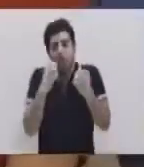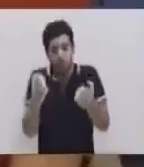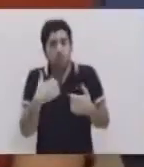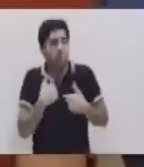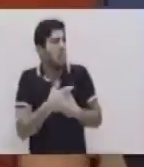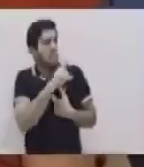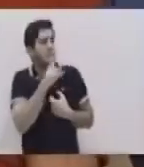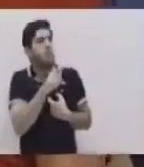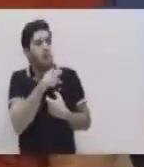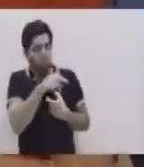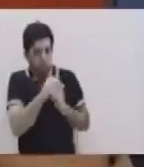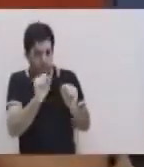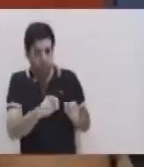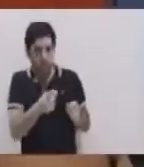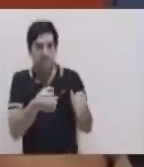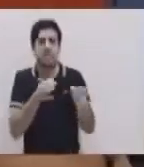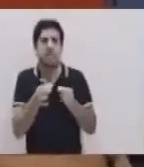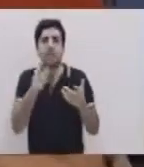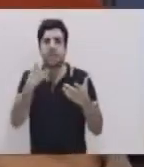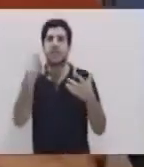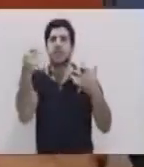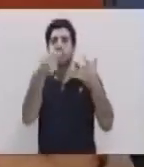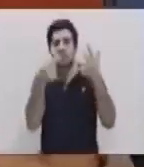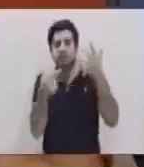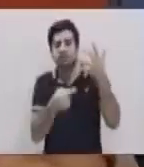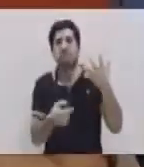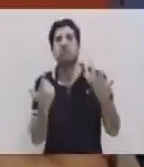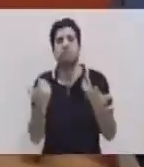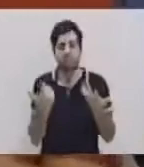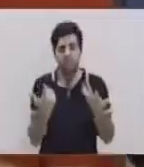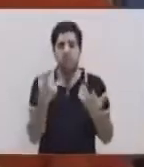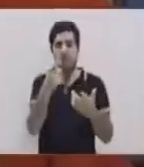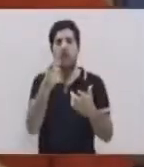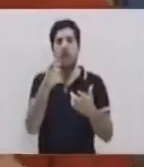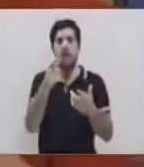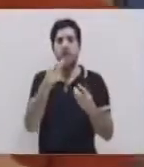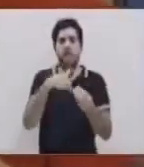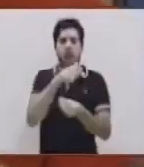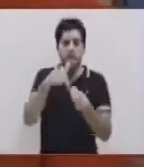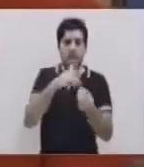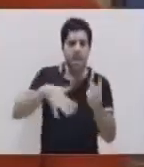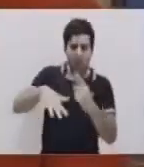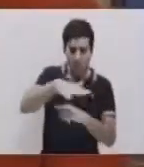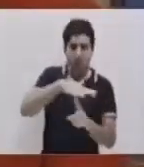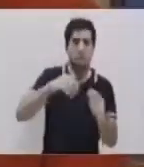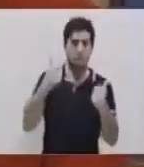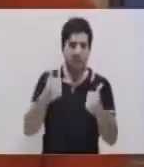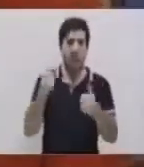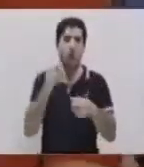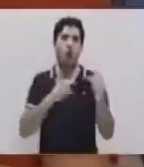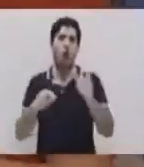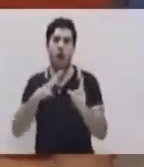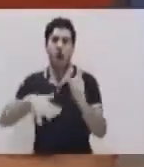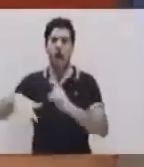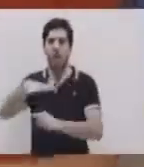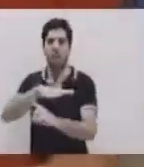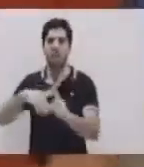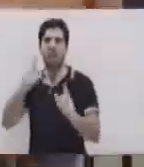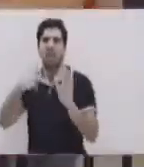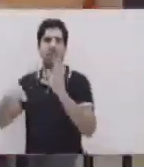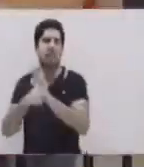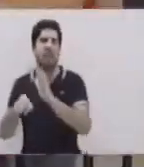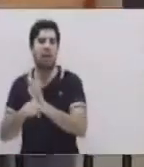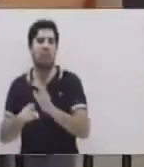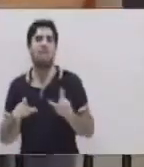familiar sano para pues nosotros también ir haciendo nuestra evaluación si tenemos un buen ambiente o un ambiente negativo en